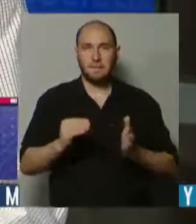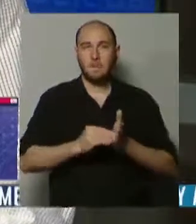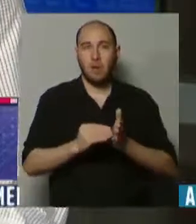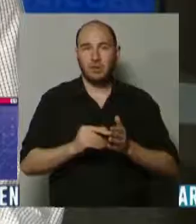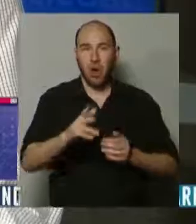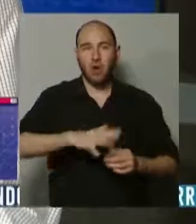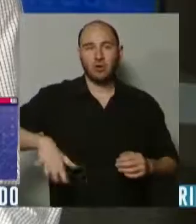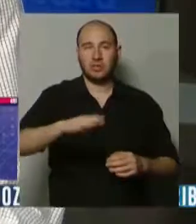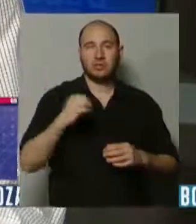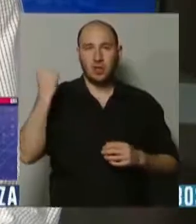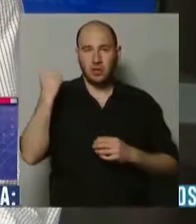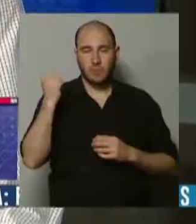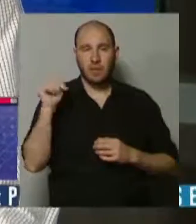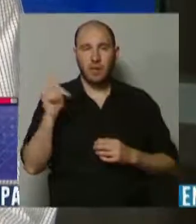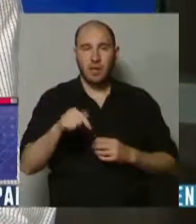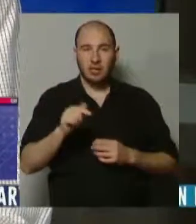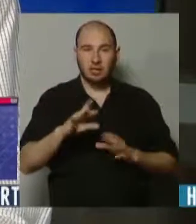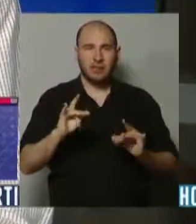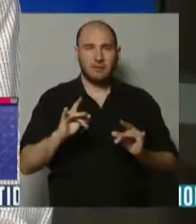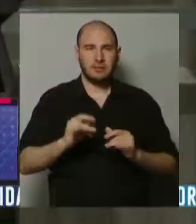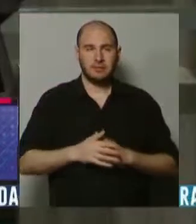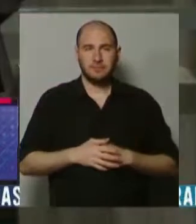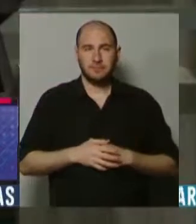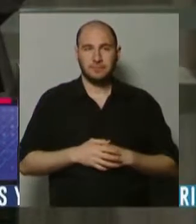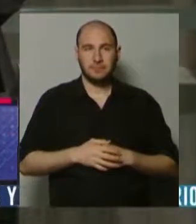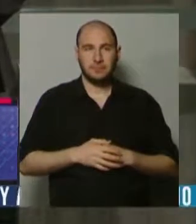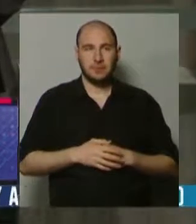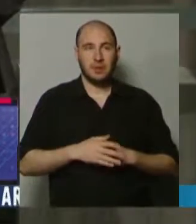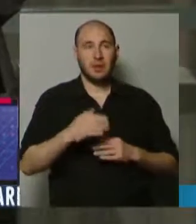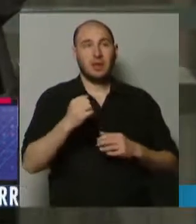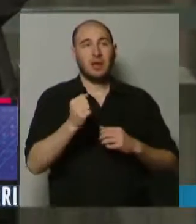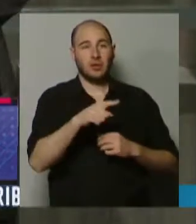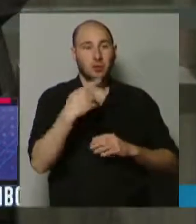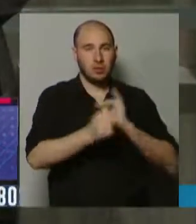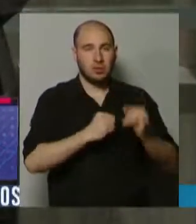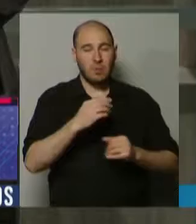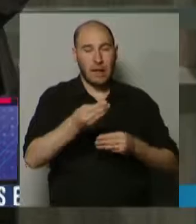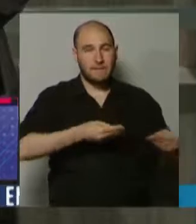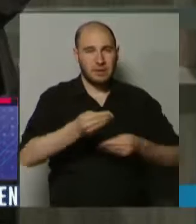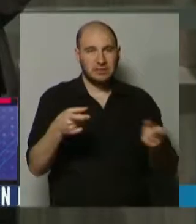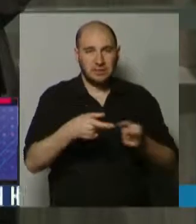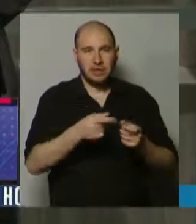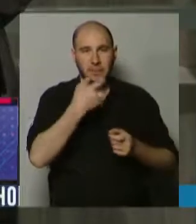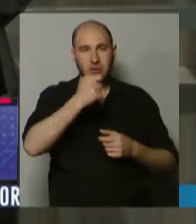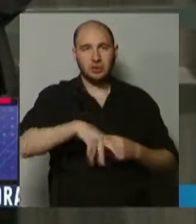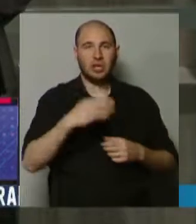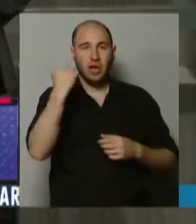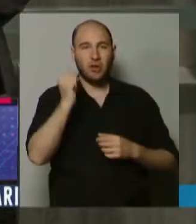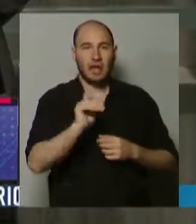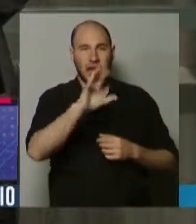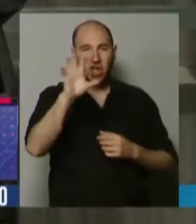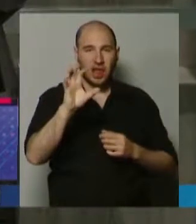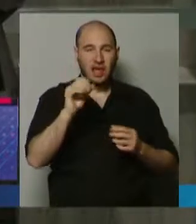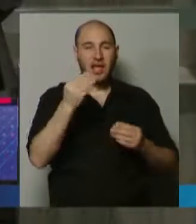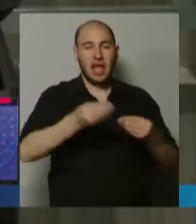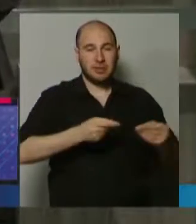y en un contexto económico que es sumamente complejo. Bueno, destacar la PYME, ¿no? En la provincia de Mendoza, claro, la economía regional, la